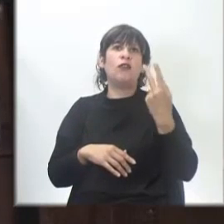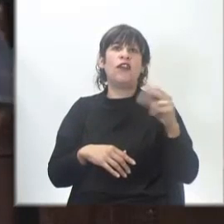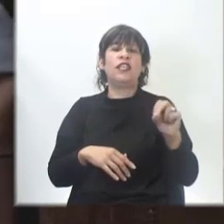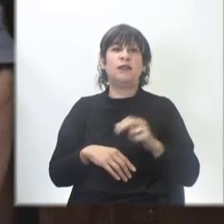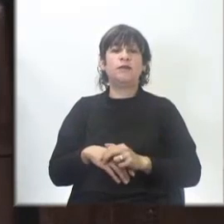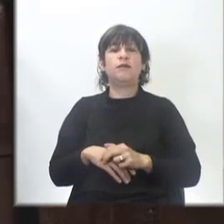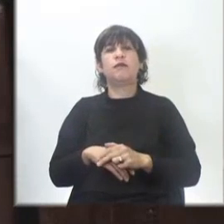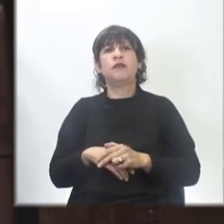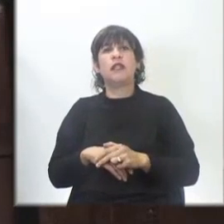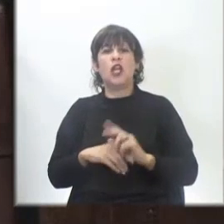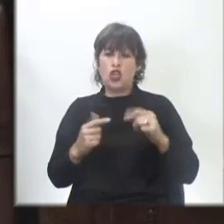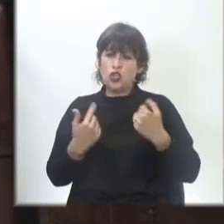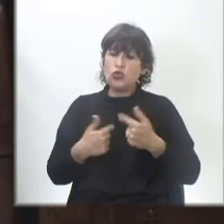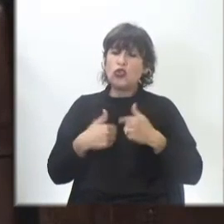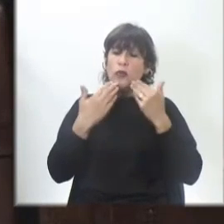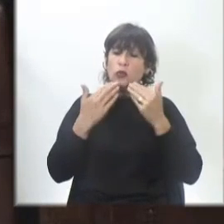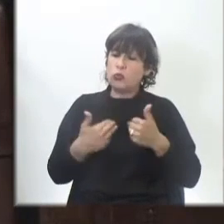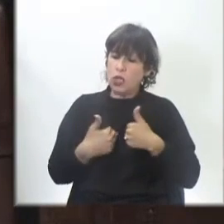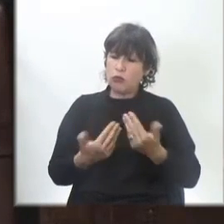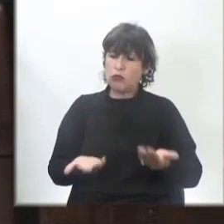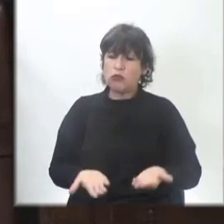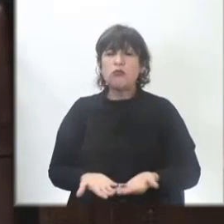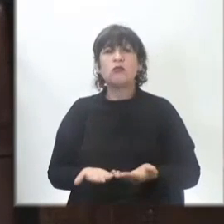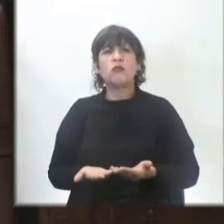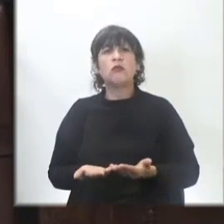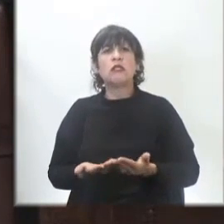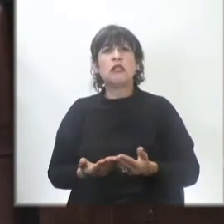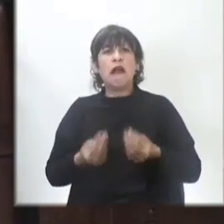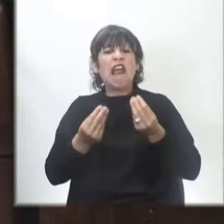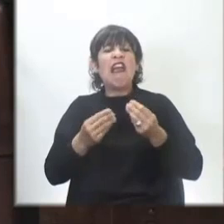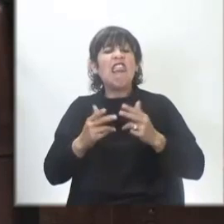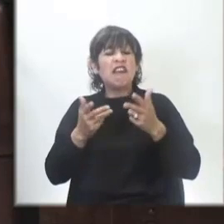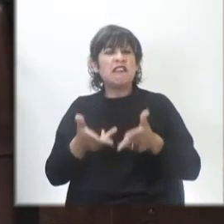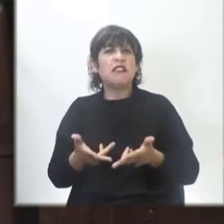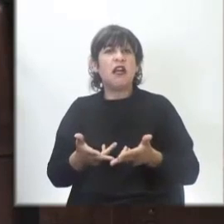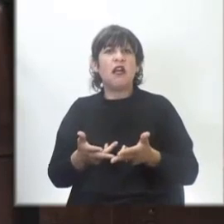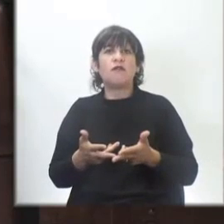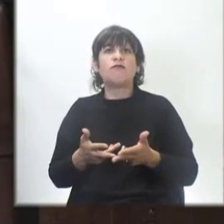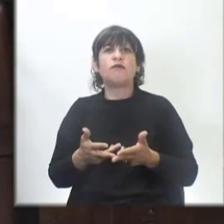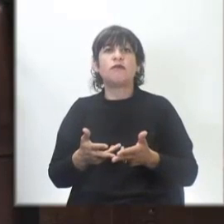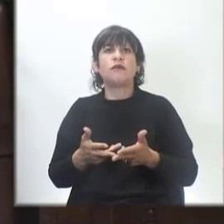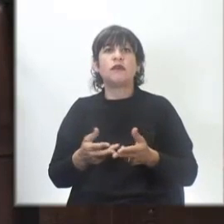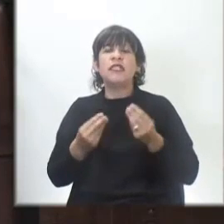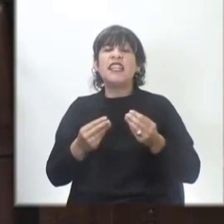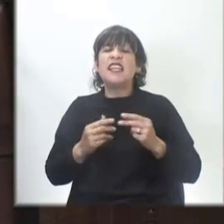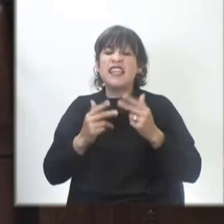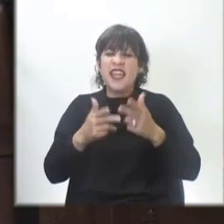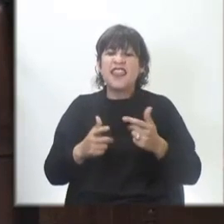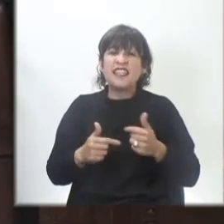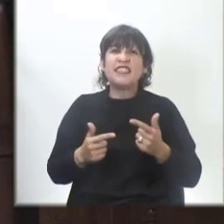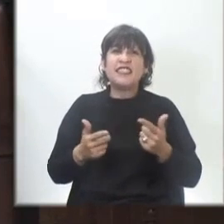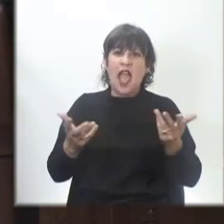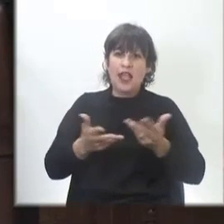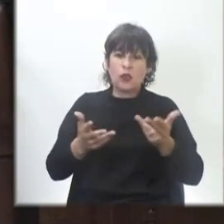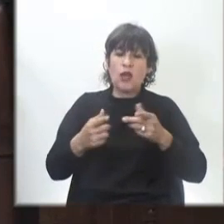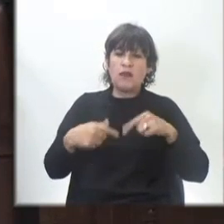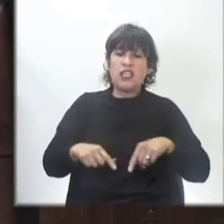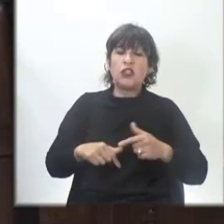Y nosotros nos preguntamos, ¿qué decía el actual ministro siendo